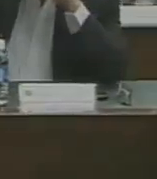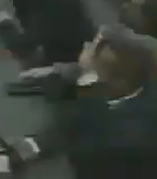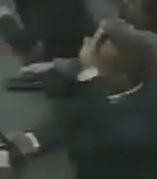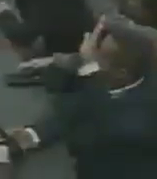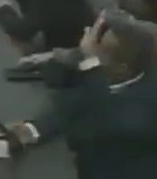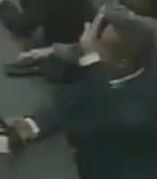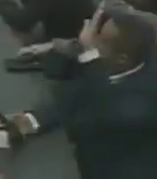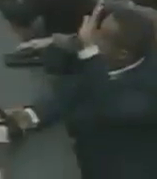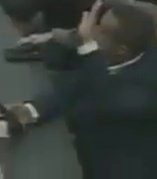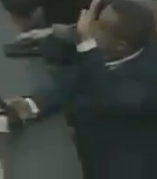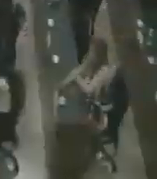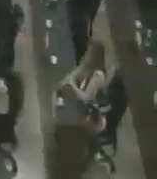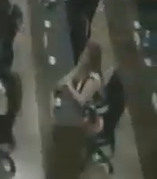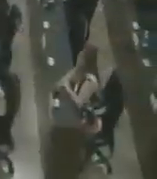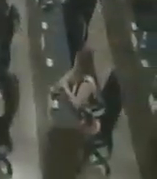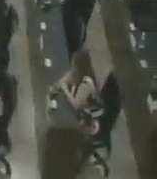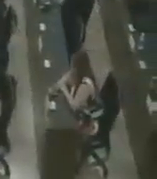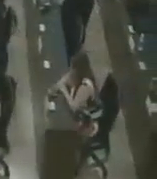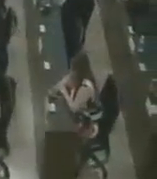Queda aprobado el orden del día.